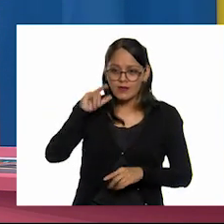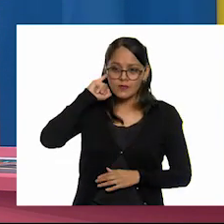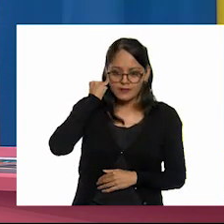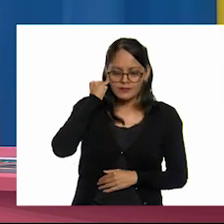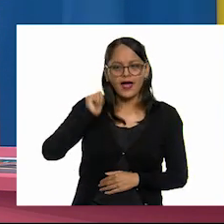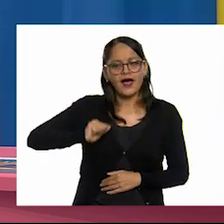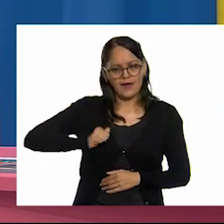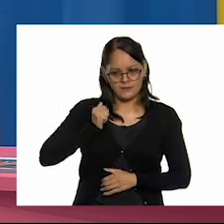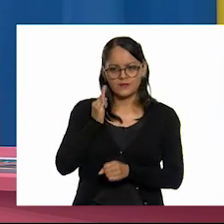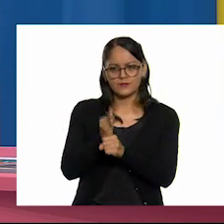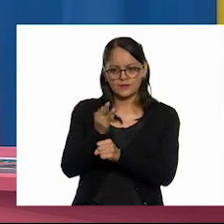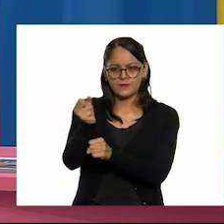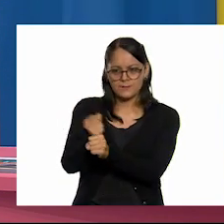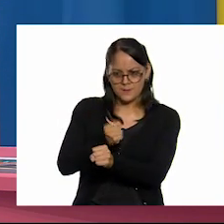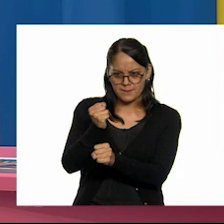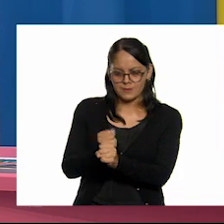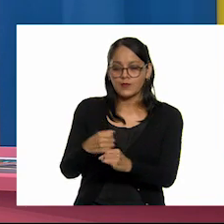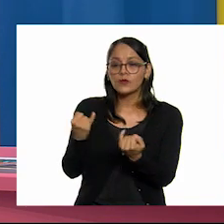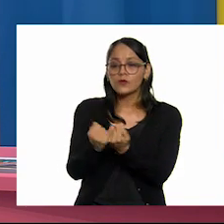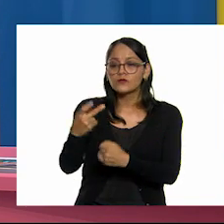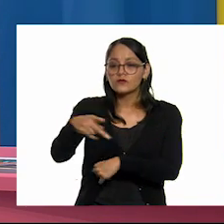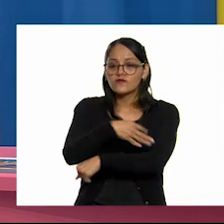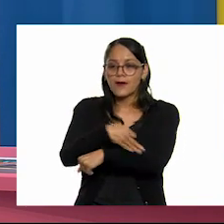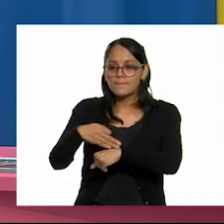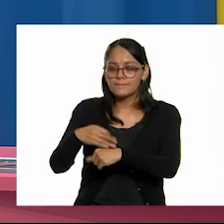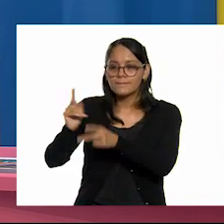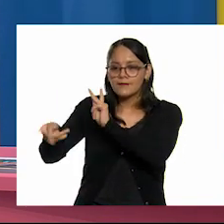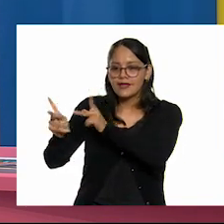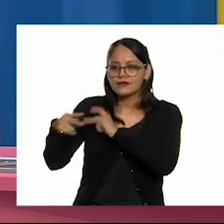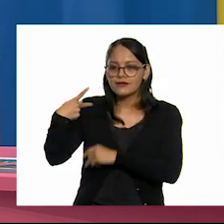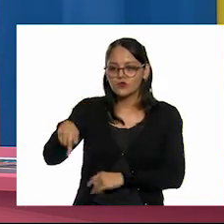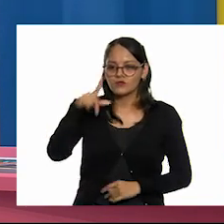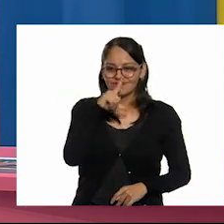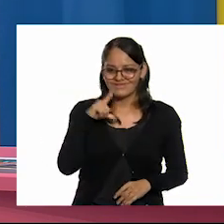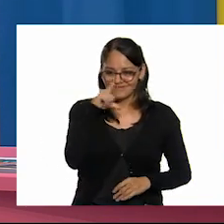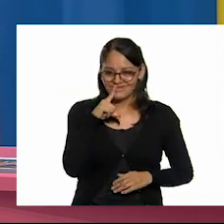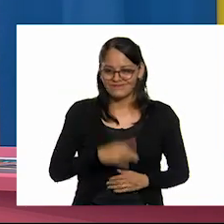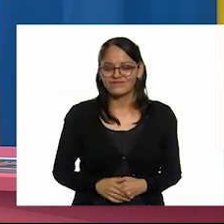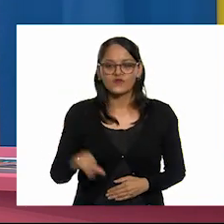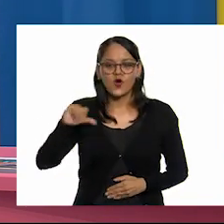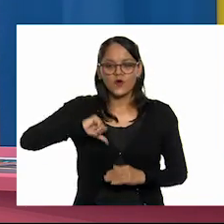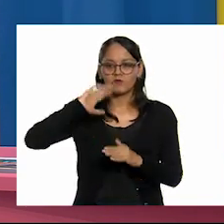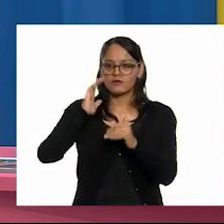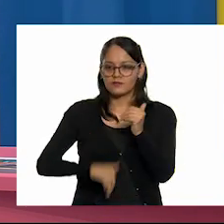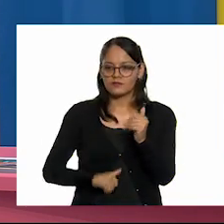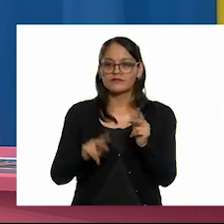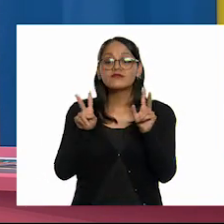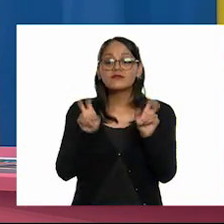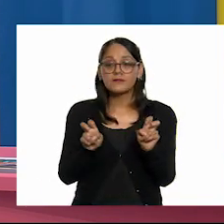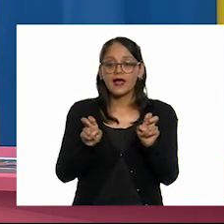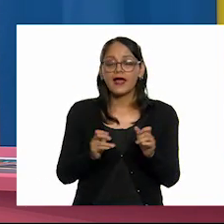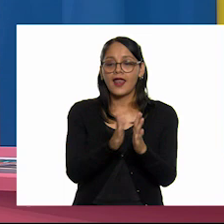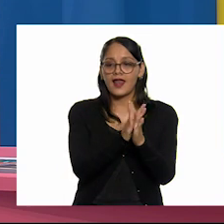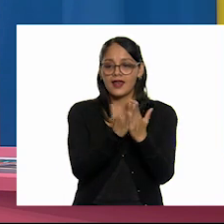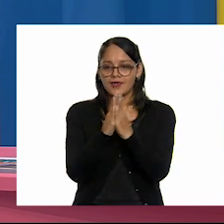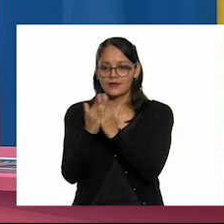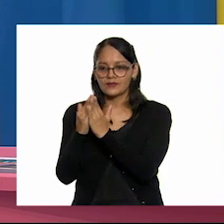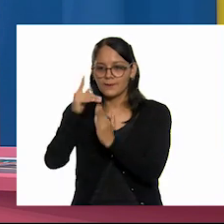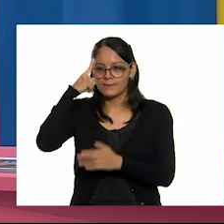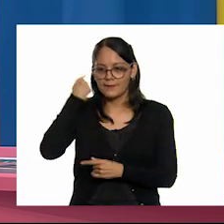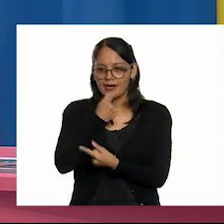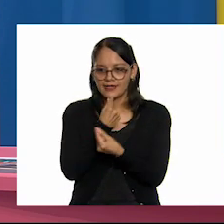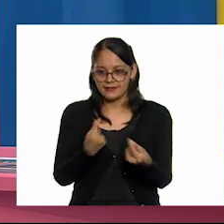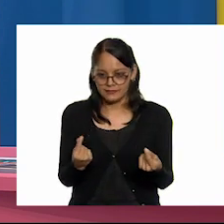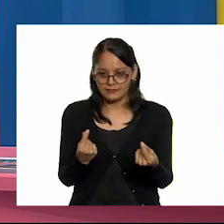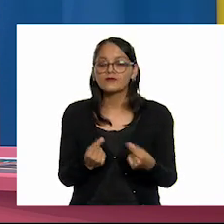momento para practicarla y platica con tu familia en tu lengua materna. Por hoy hemos terminado con literatura infantil de